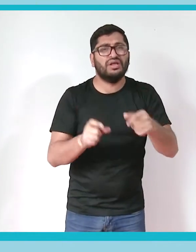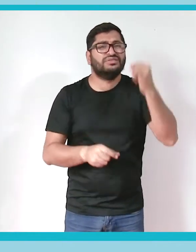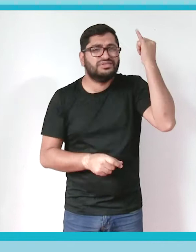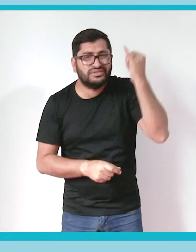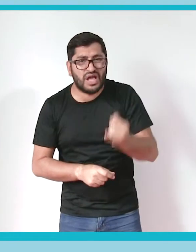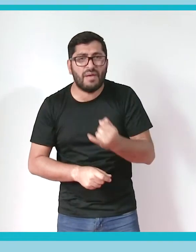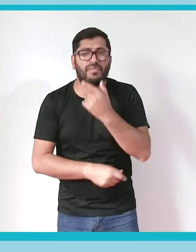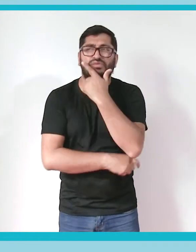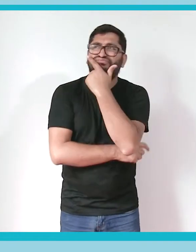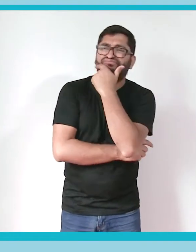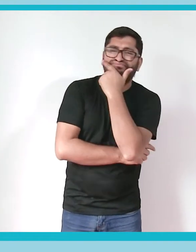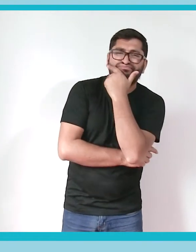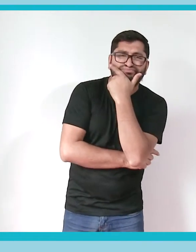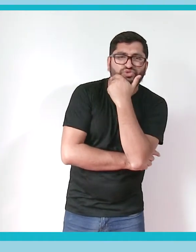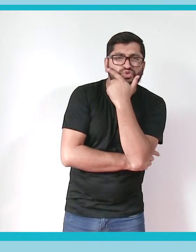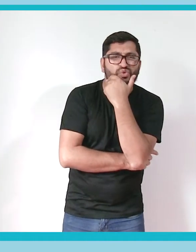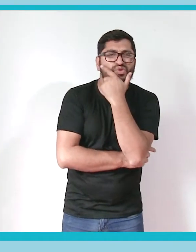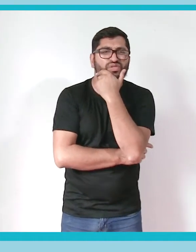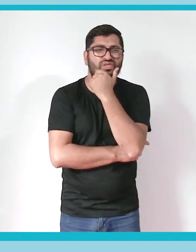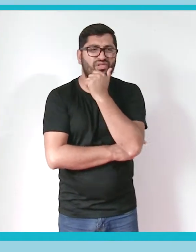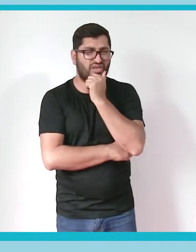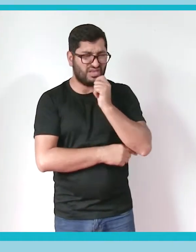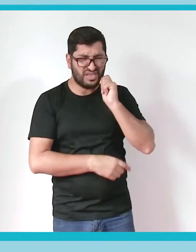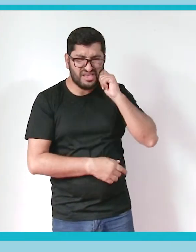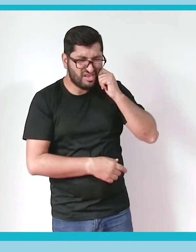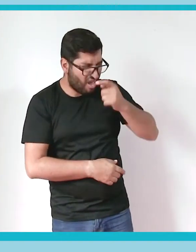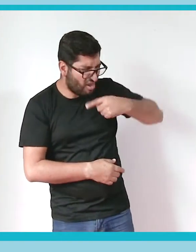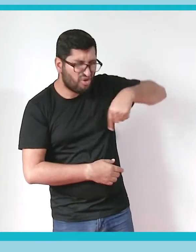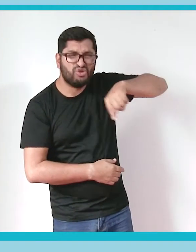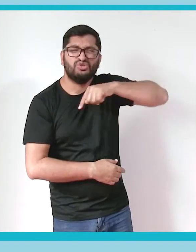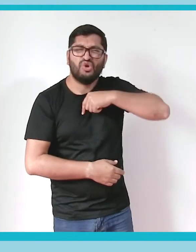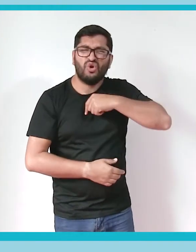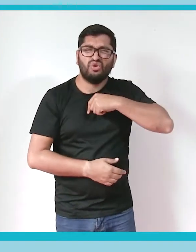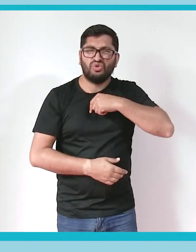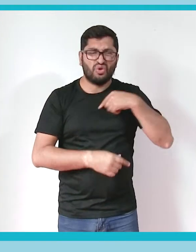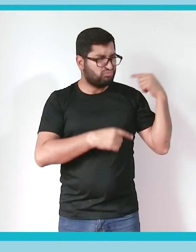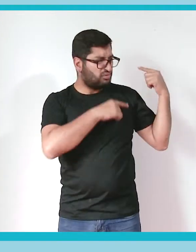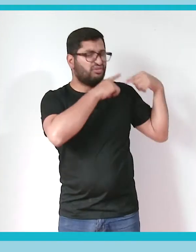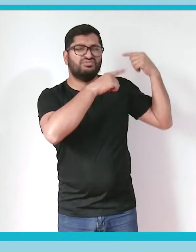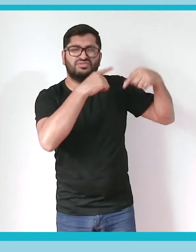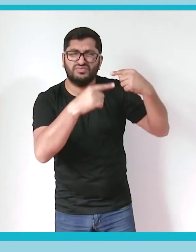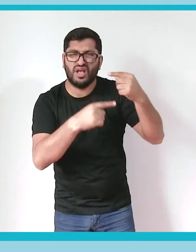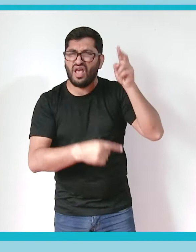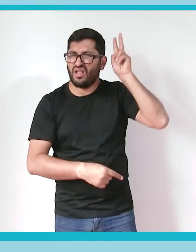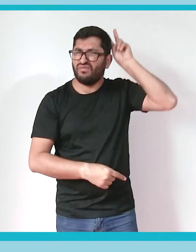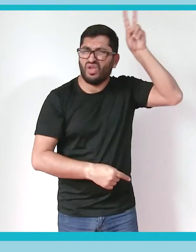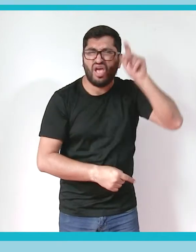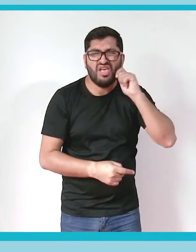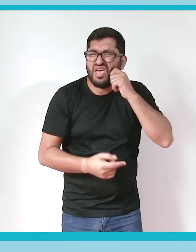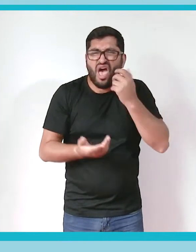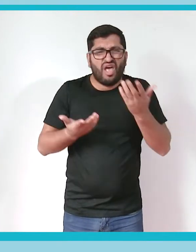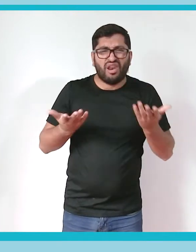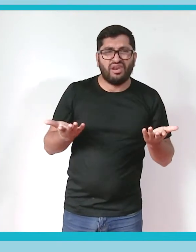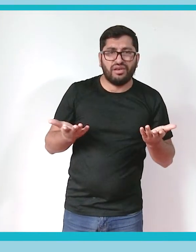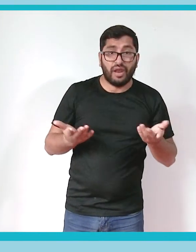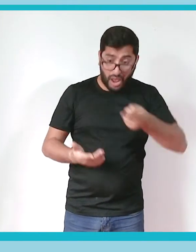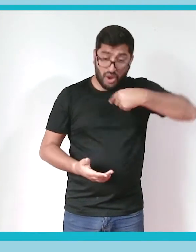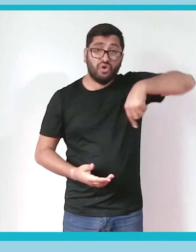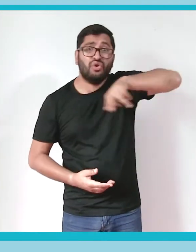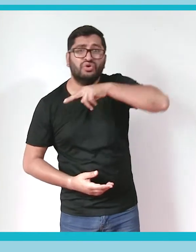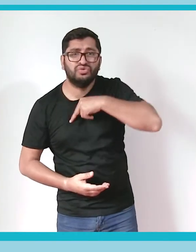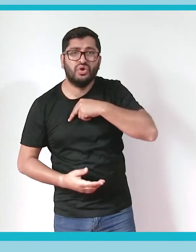gente pone siempre en duda quiénes somos los afrodescendientes.